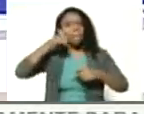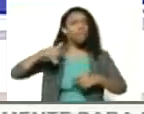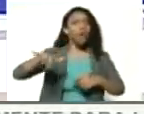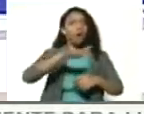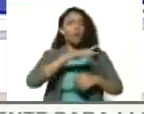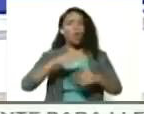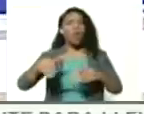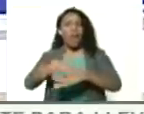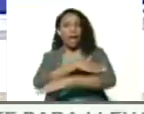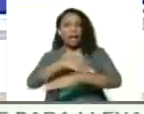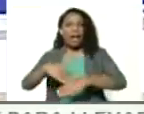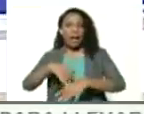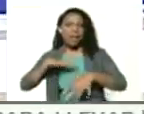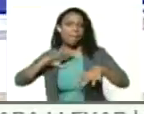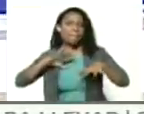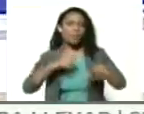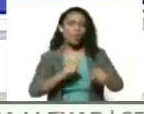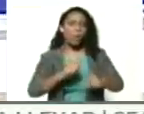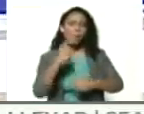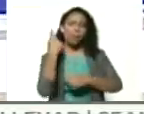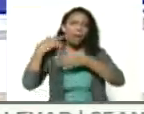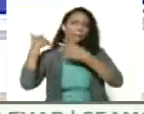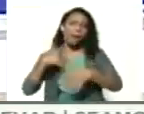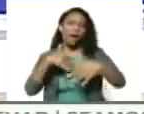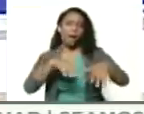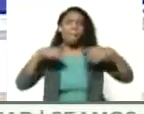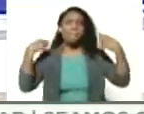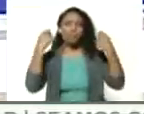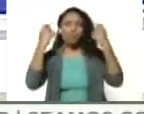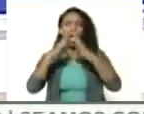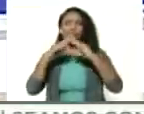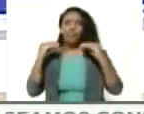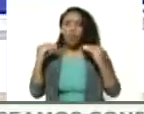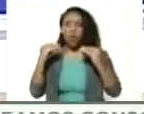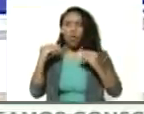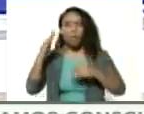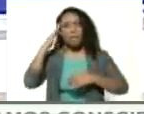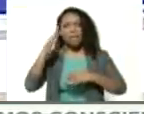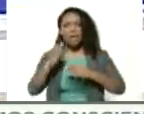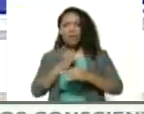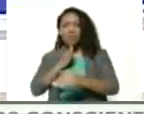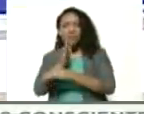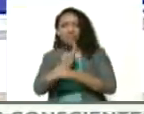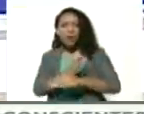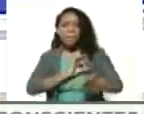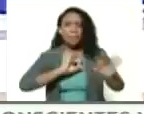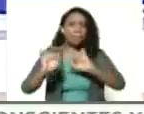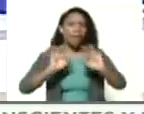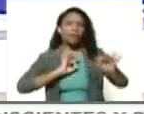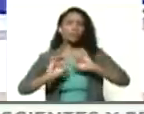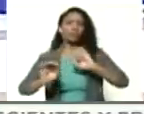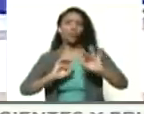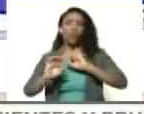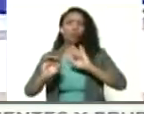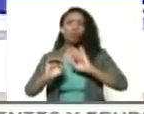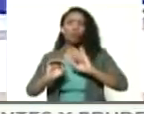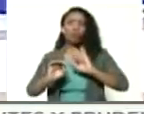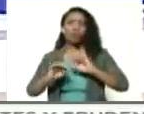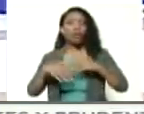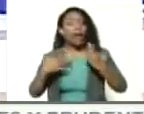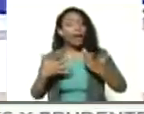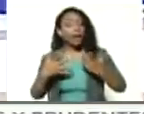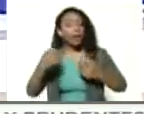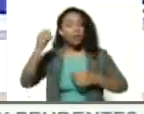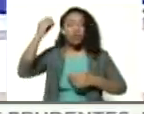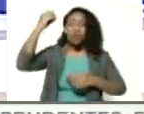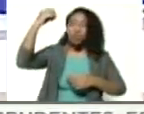calles, llegan las primeras marchas populares a todos los cuarteles y se prepara el